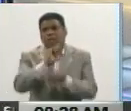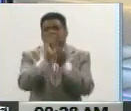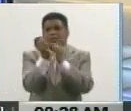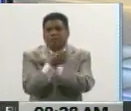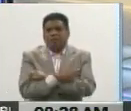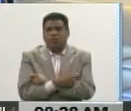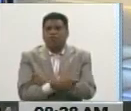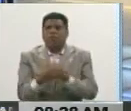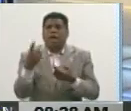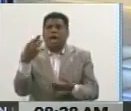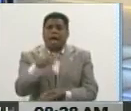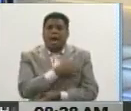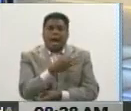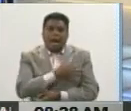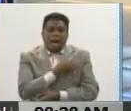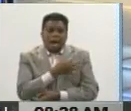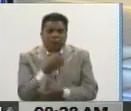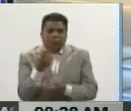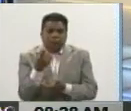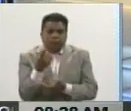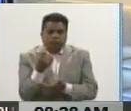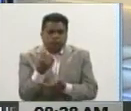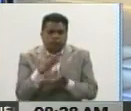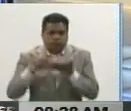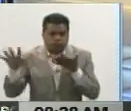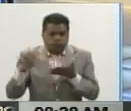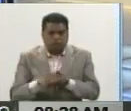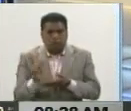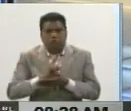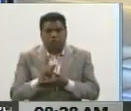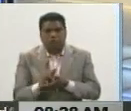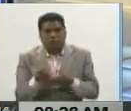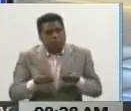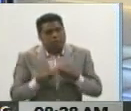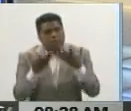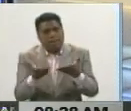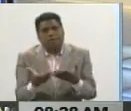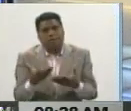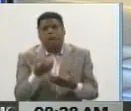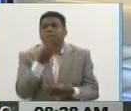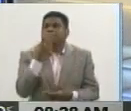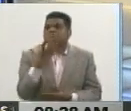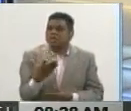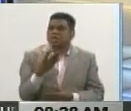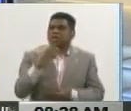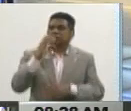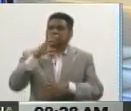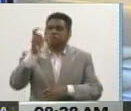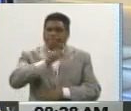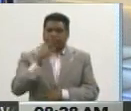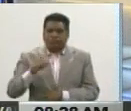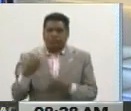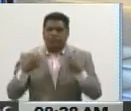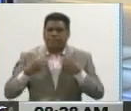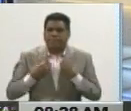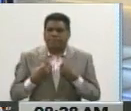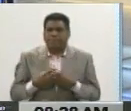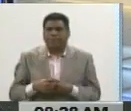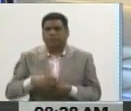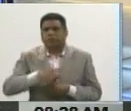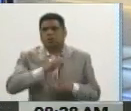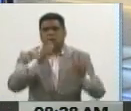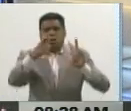gasto social, lo genera como inversión y además esa inversión le devuelve calidad de vida a los seres humanos. Y lo otro que no hacemos